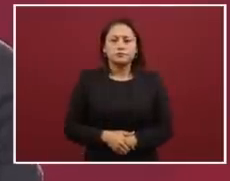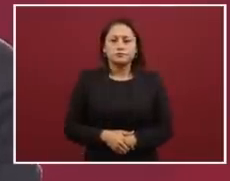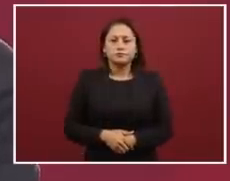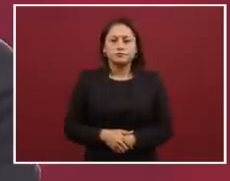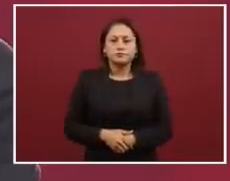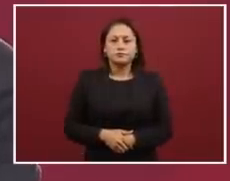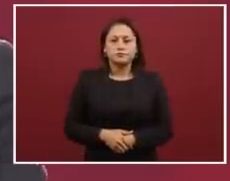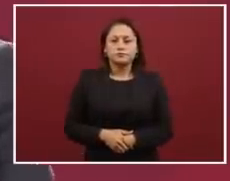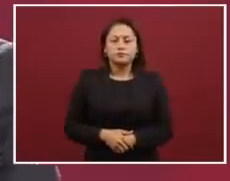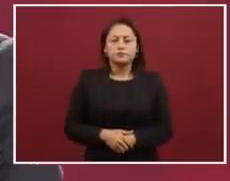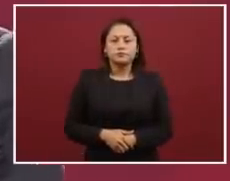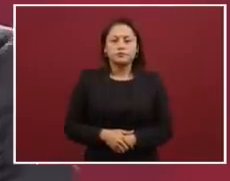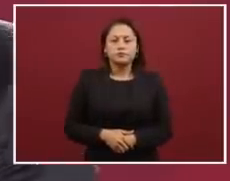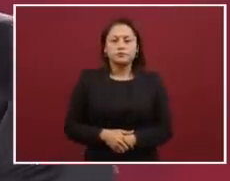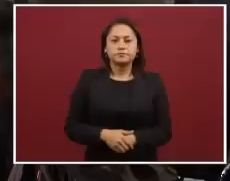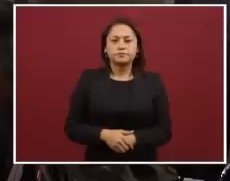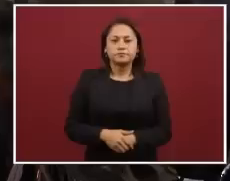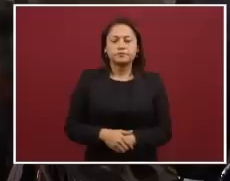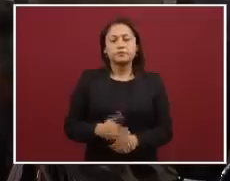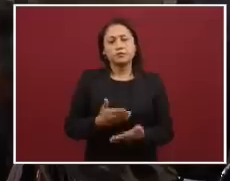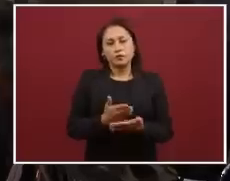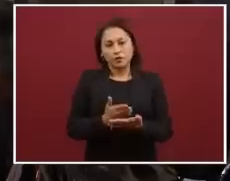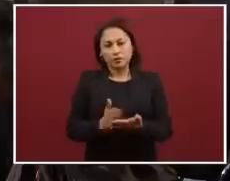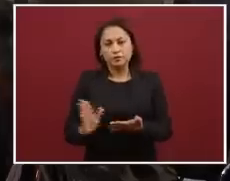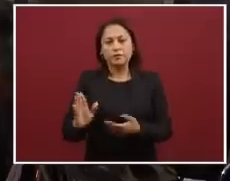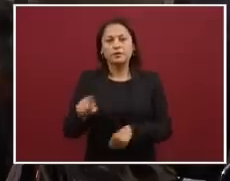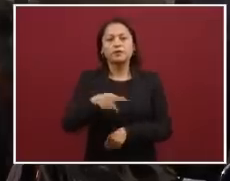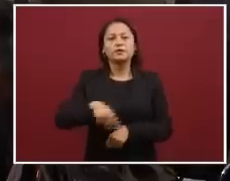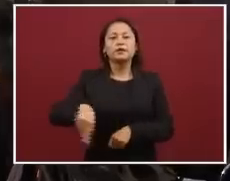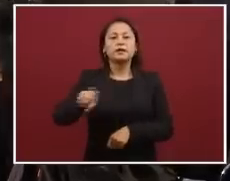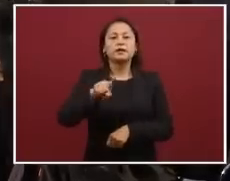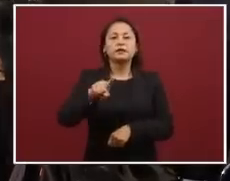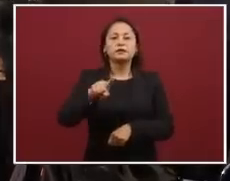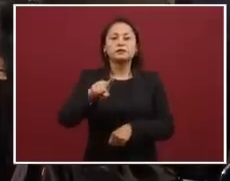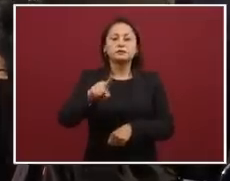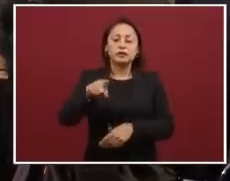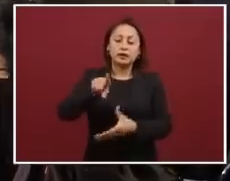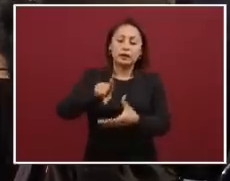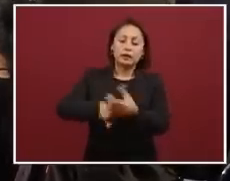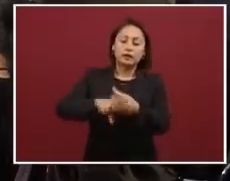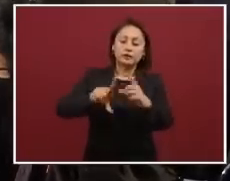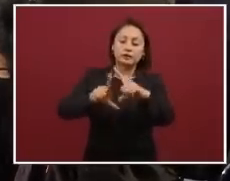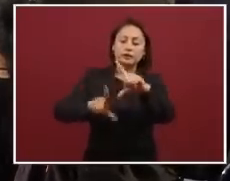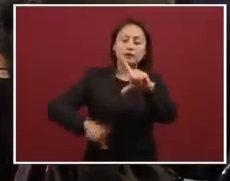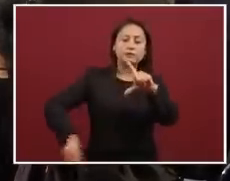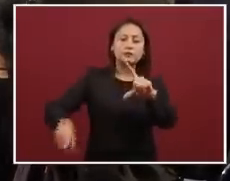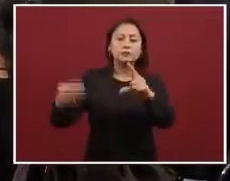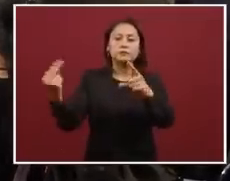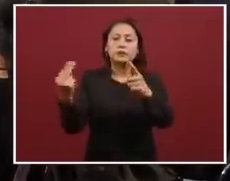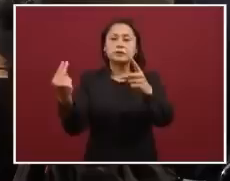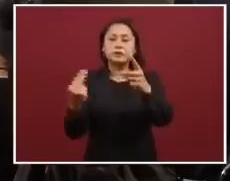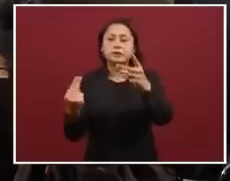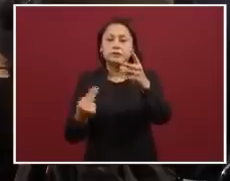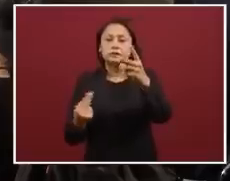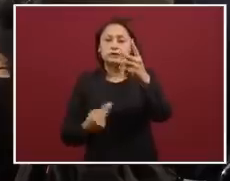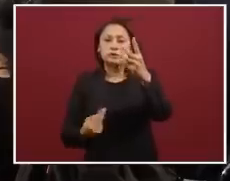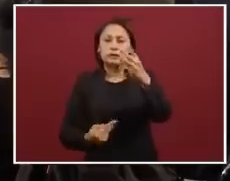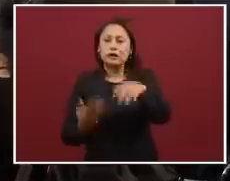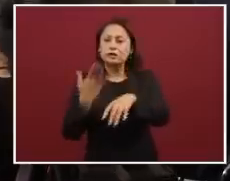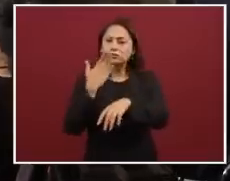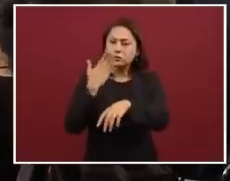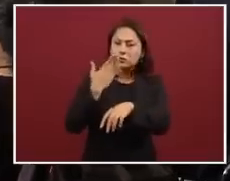Y vamos a atender todas las necesidades en el caso de Sonora y de todos los estados.